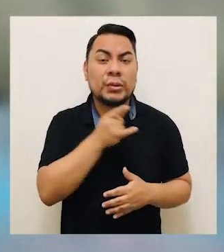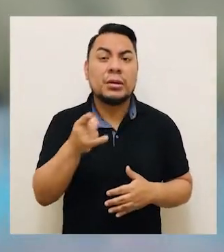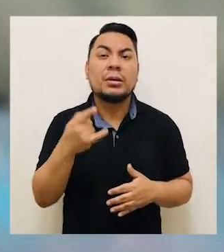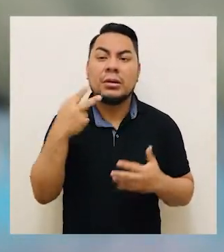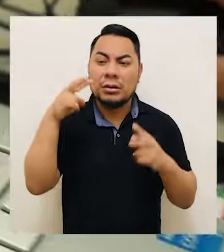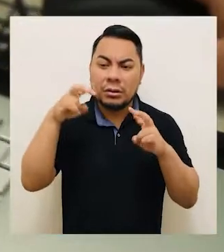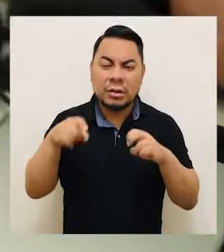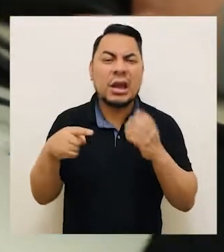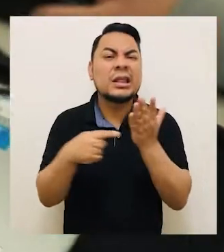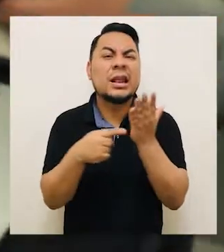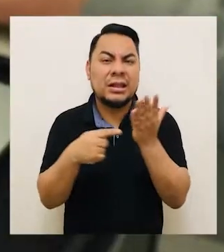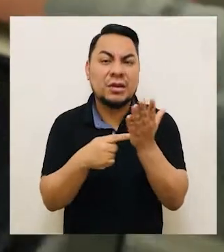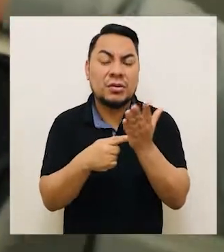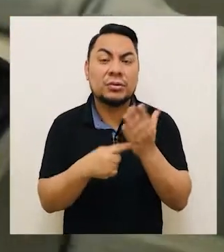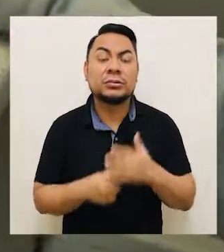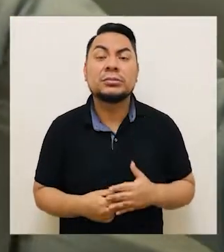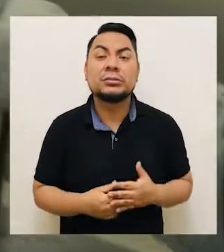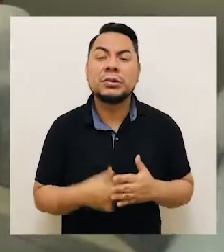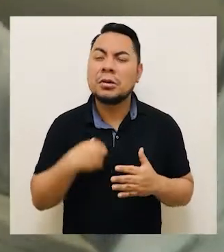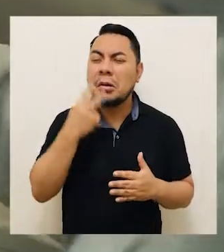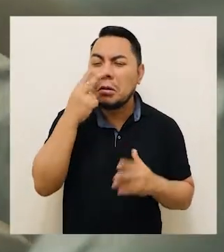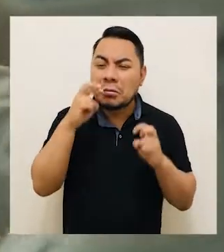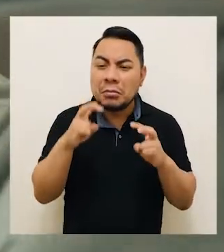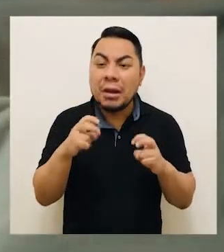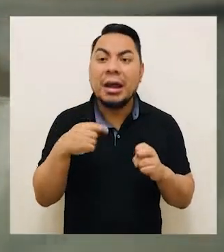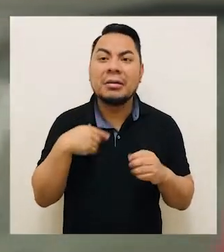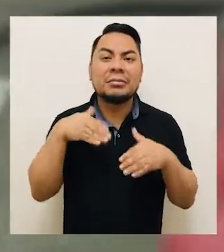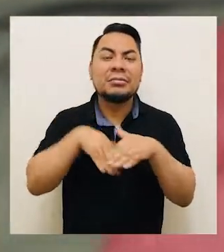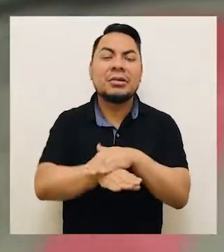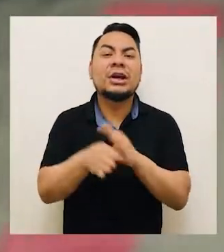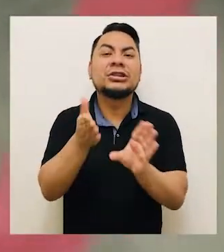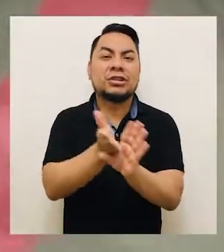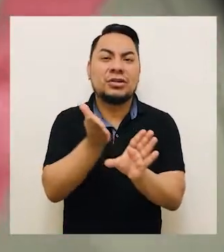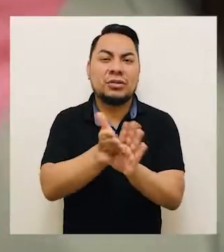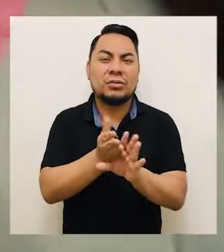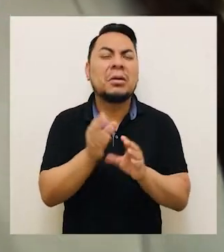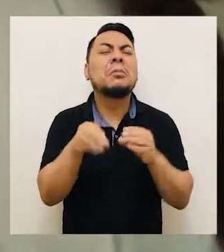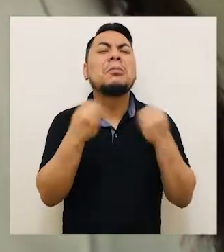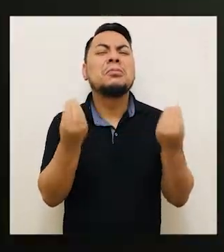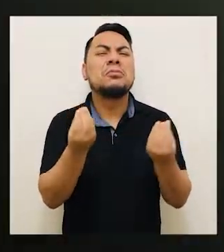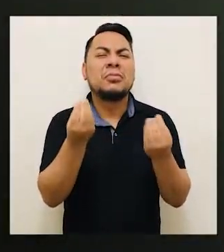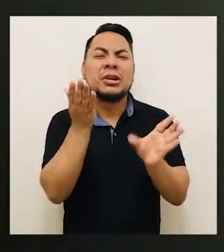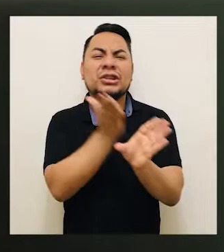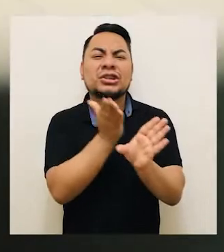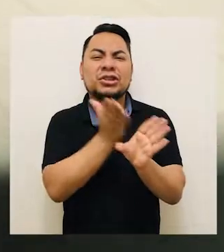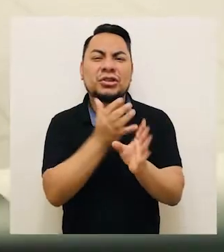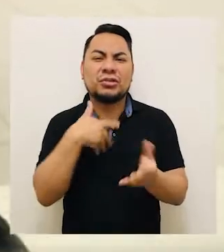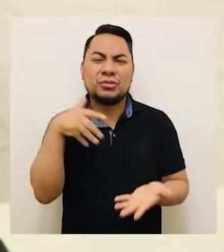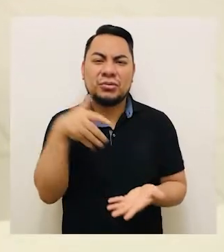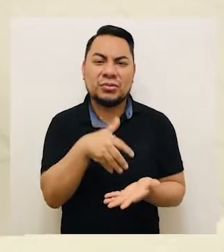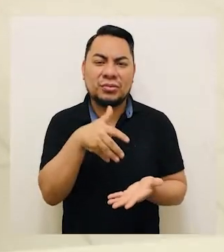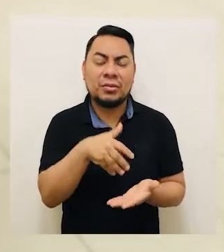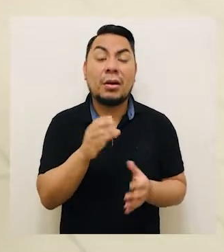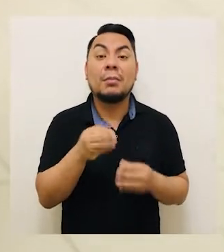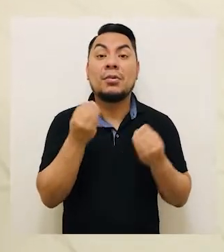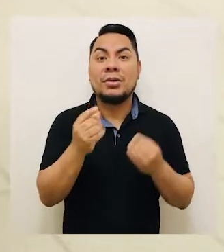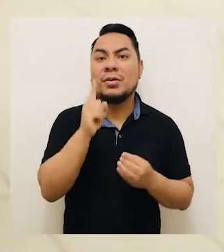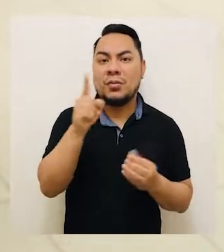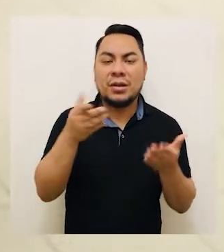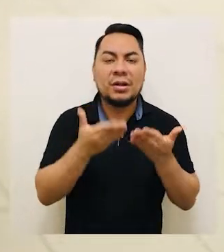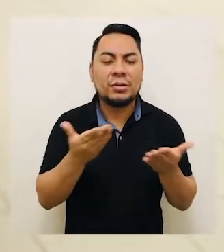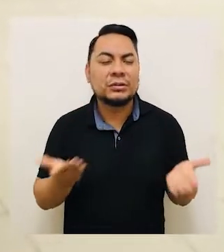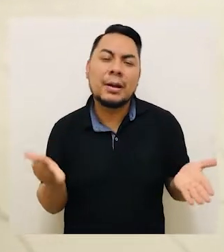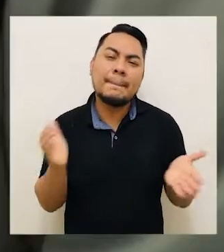universitarios o técnicos, entonces dije psicología. ¿Y por qué psicología? Porque una de las cosas que más